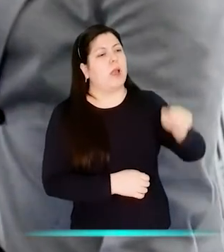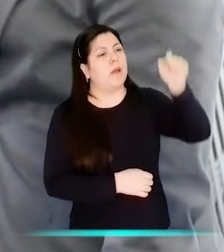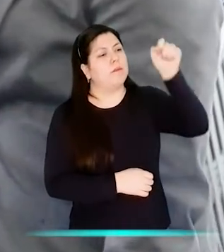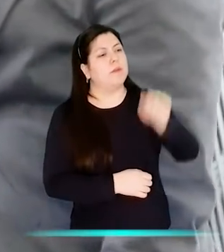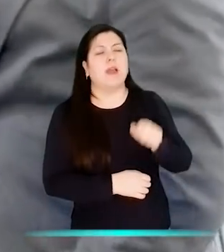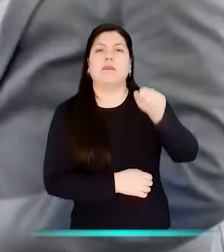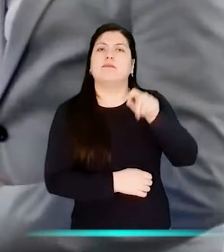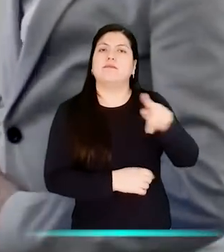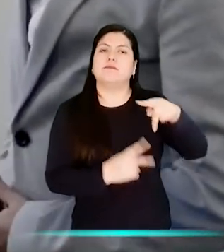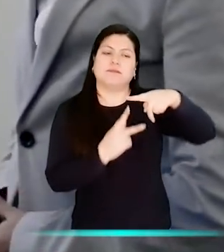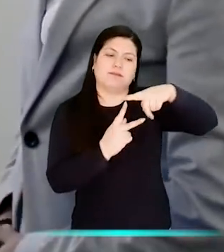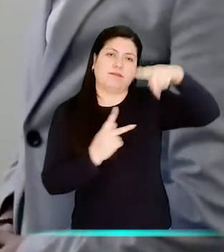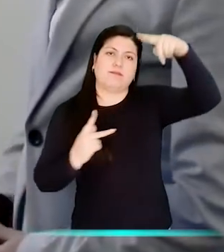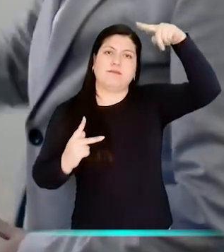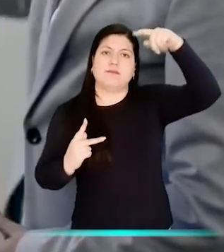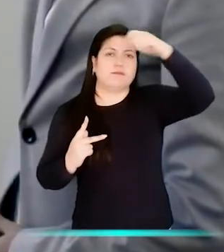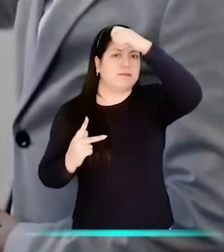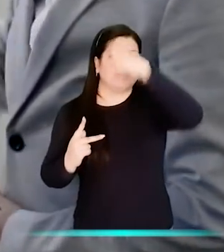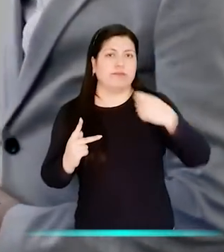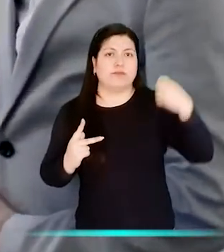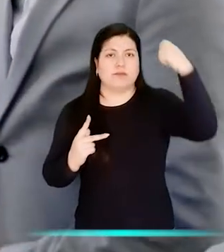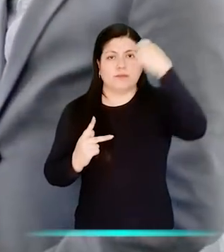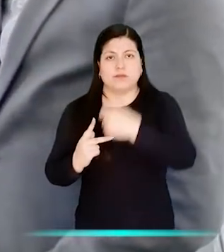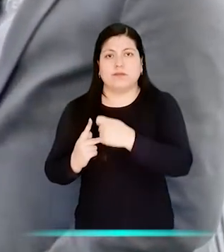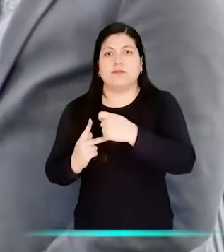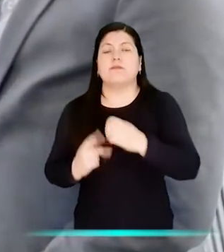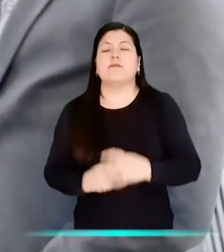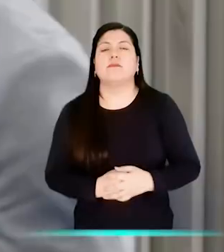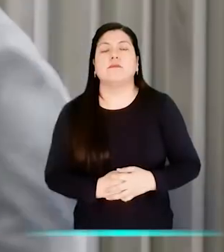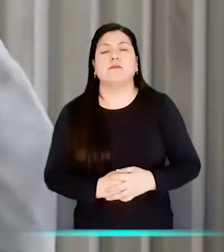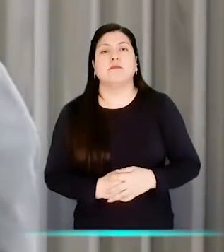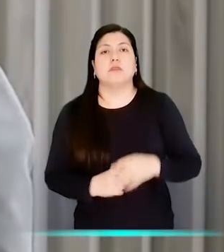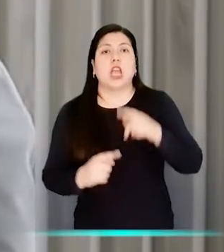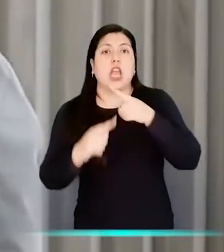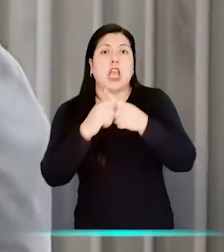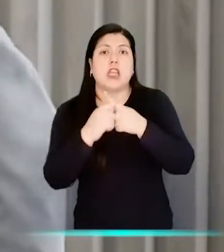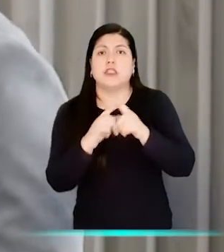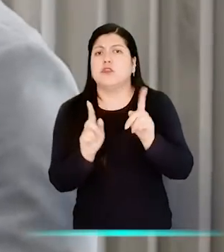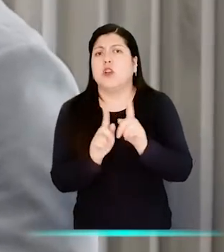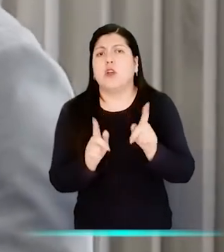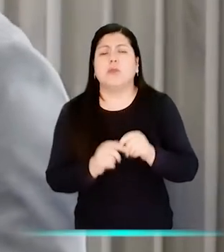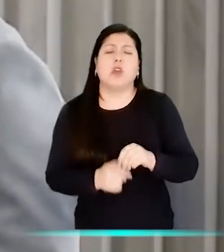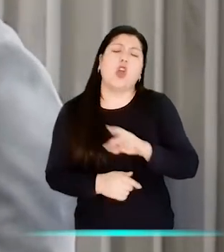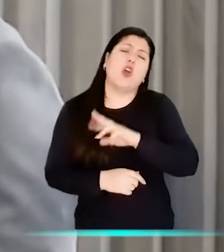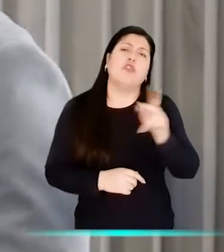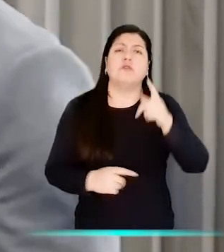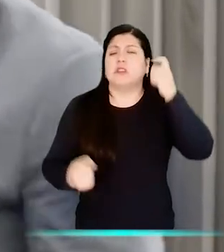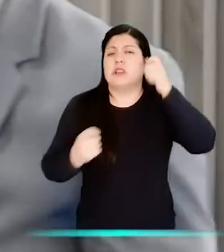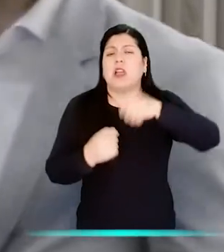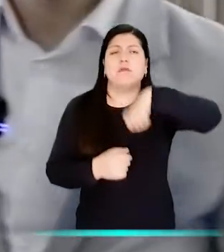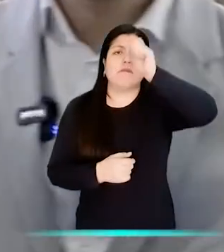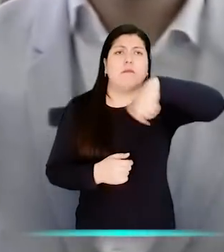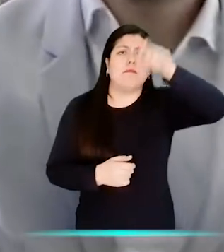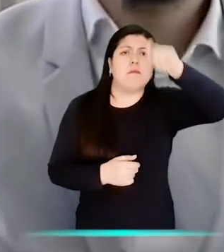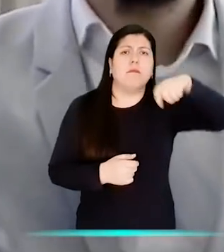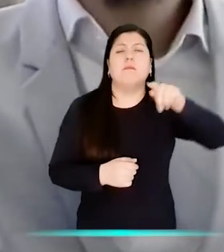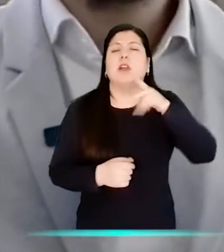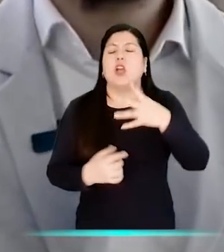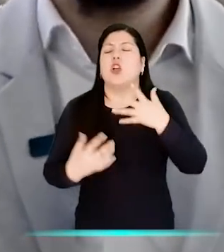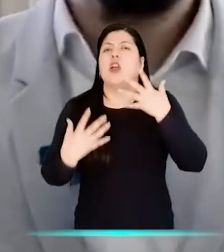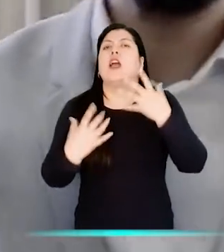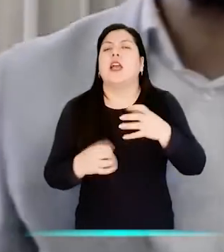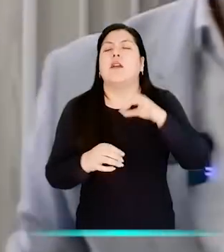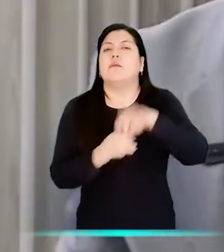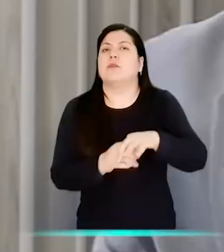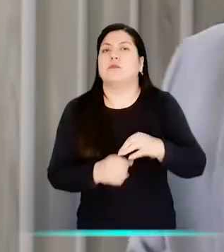marca sobre la zona de marcación directamente de ese candidato. Esto no es una X, marcó de una u otra forma rayando, pero se puede